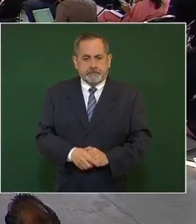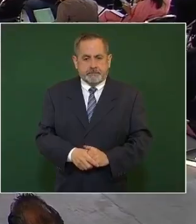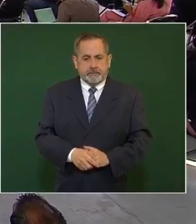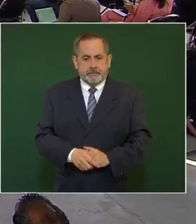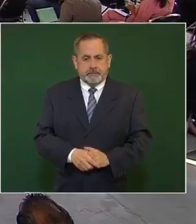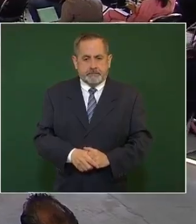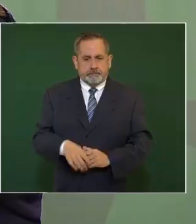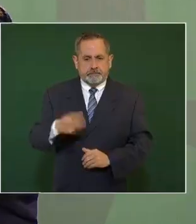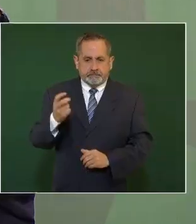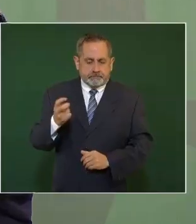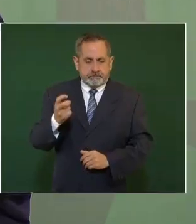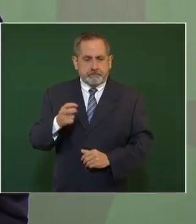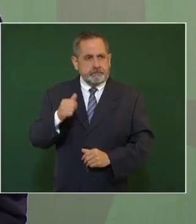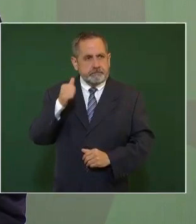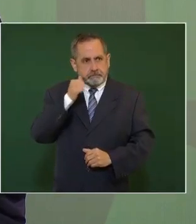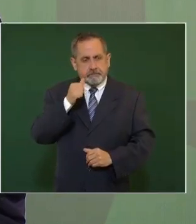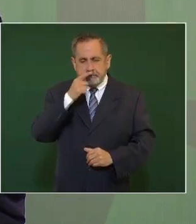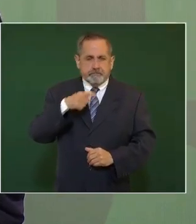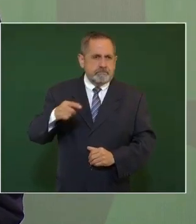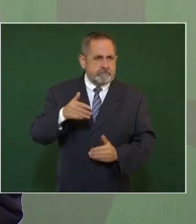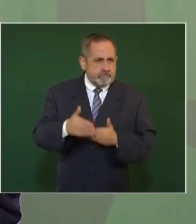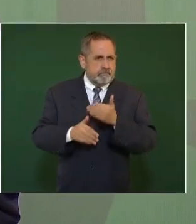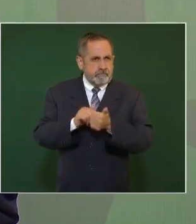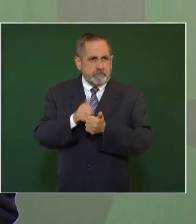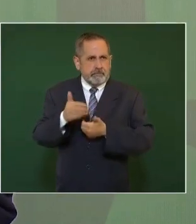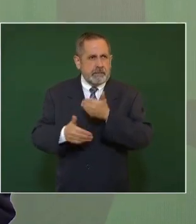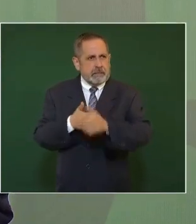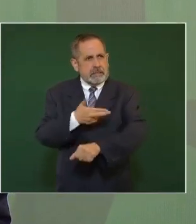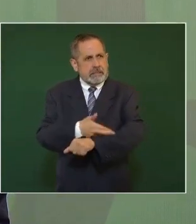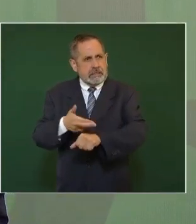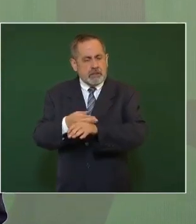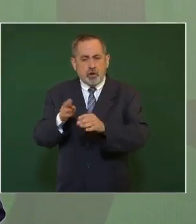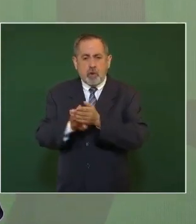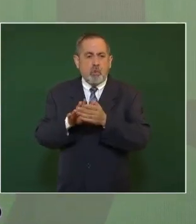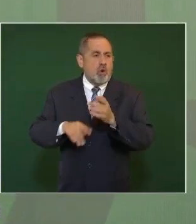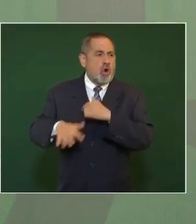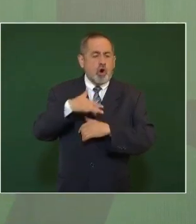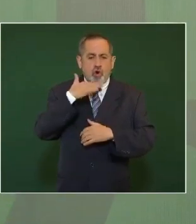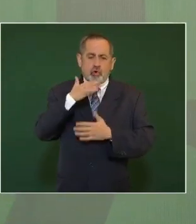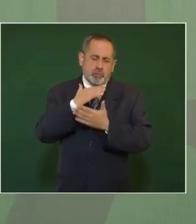Entonces, sí hemos podido avanzar mucho combatiendo la corrupción